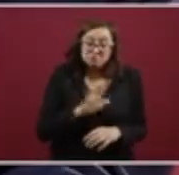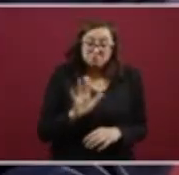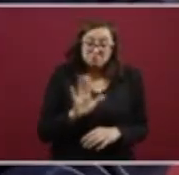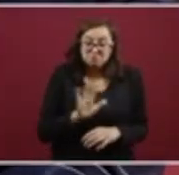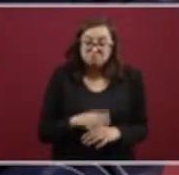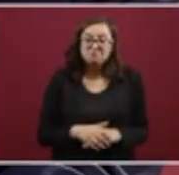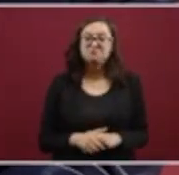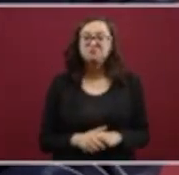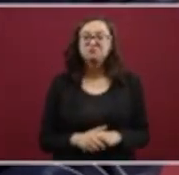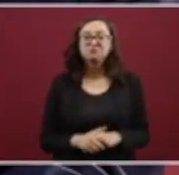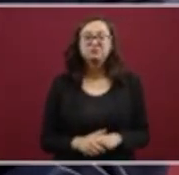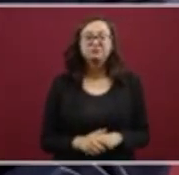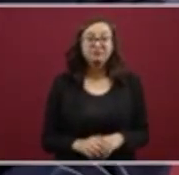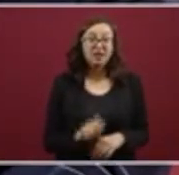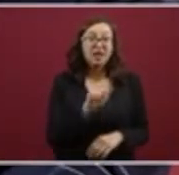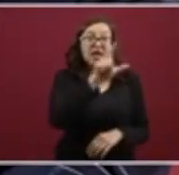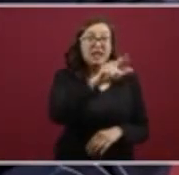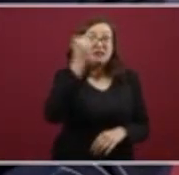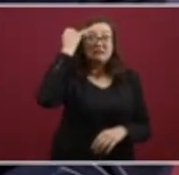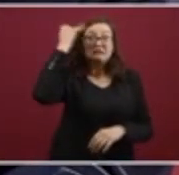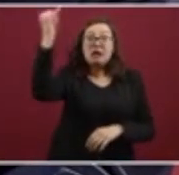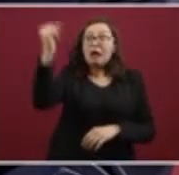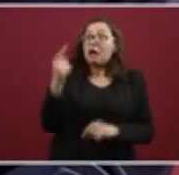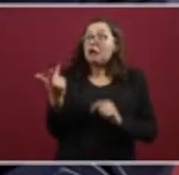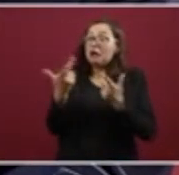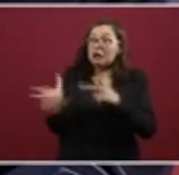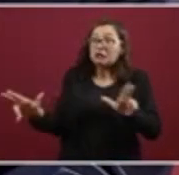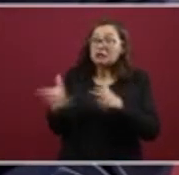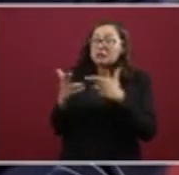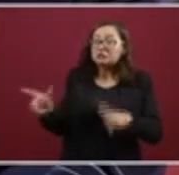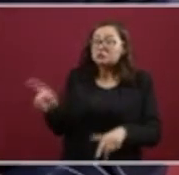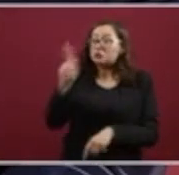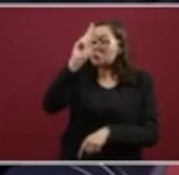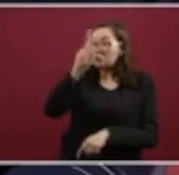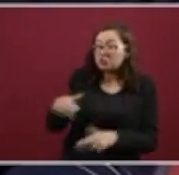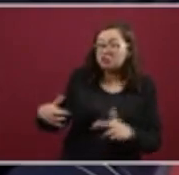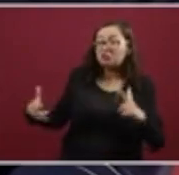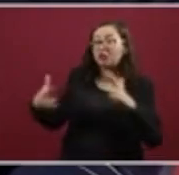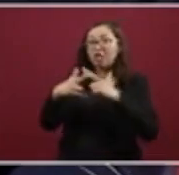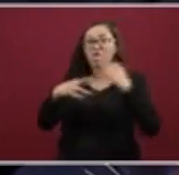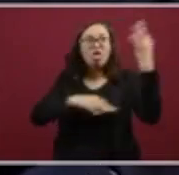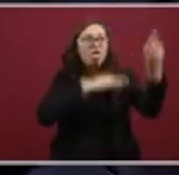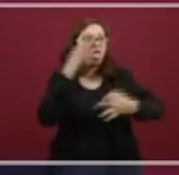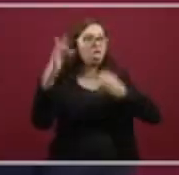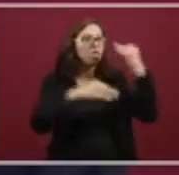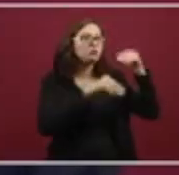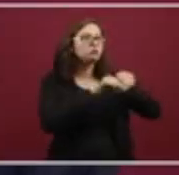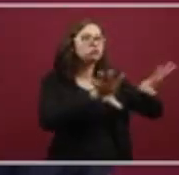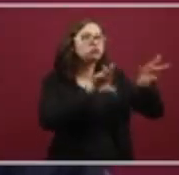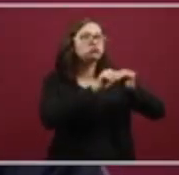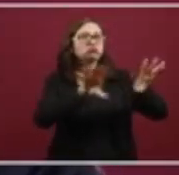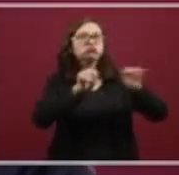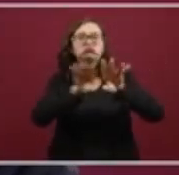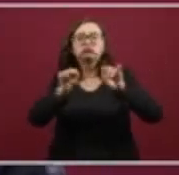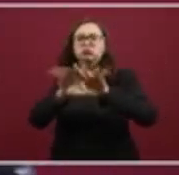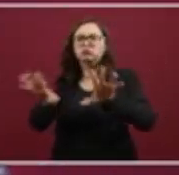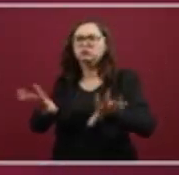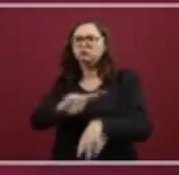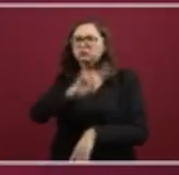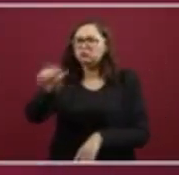le dio vuelo a la información. Me preguntan y